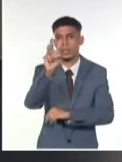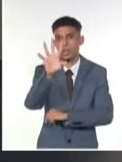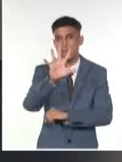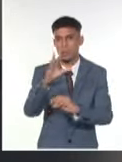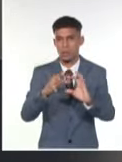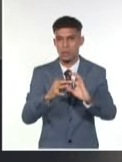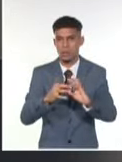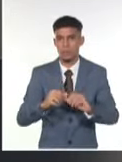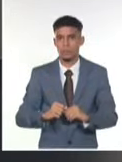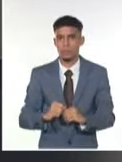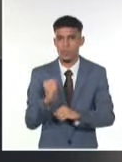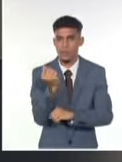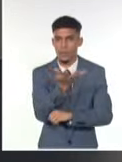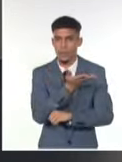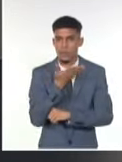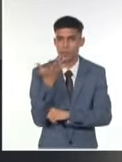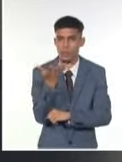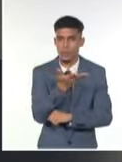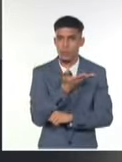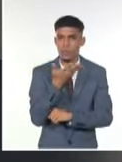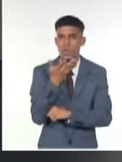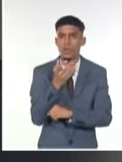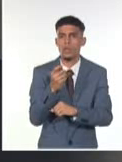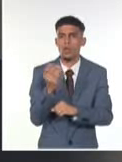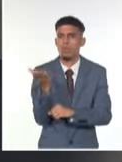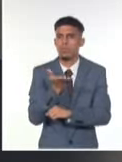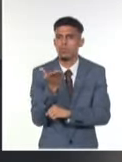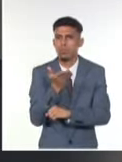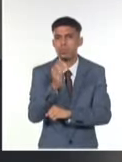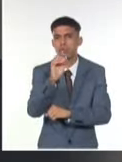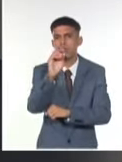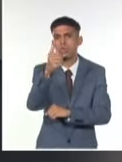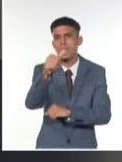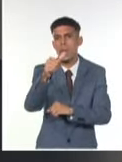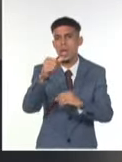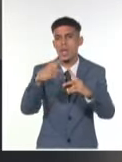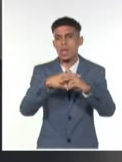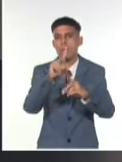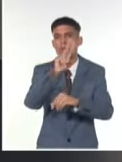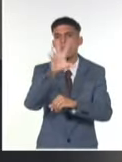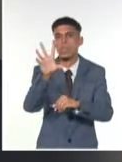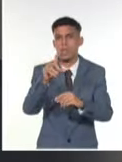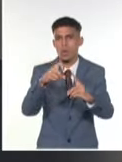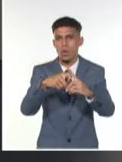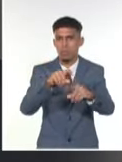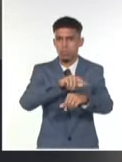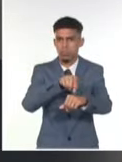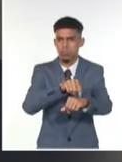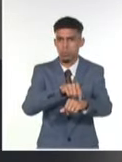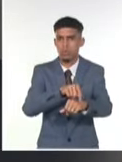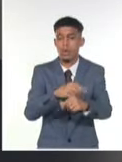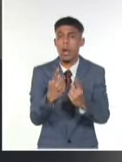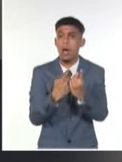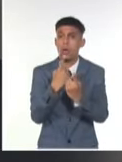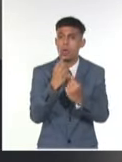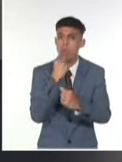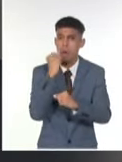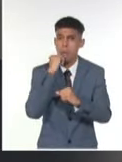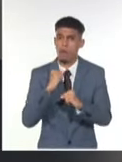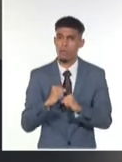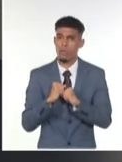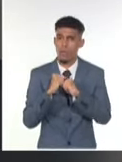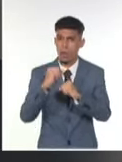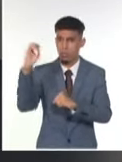Celsius. Los vientos soplarán del este con velocidades entre 10 y 25 kilómetros por hora, superiores en rachas en el extremo más